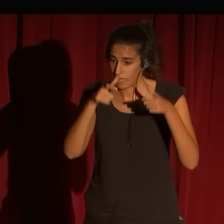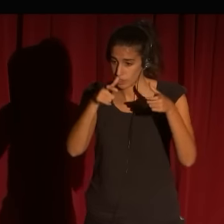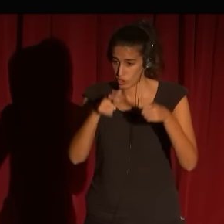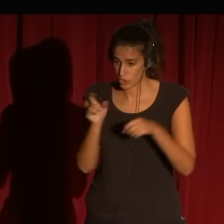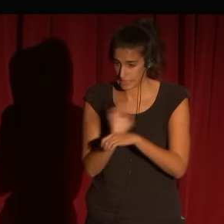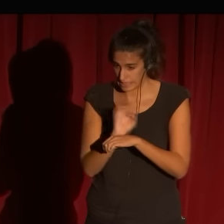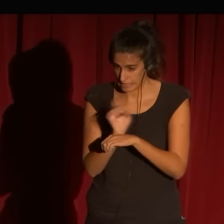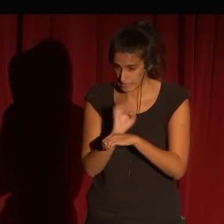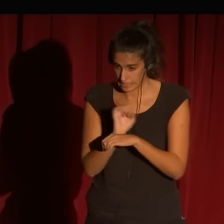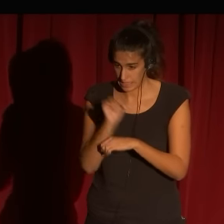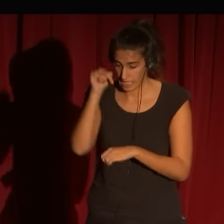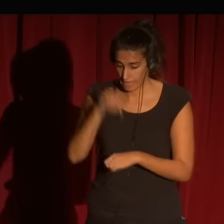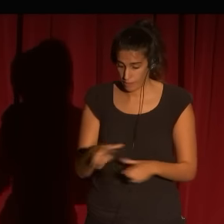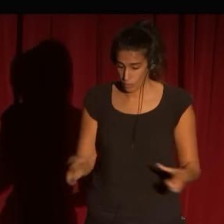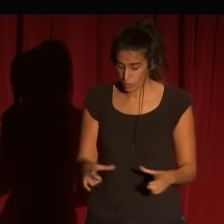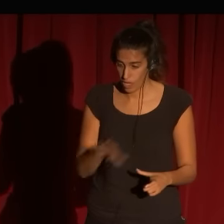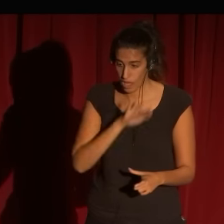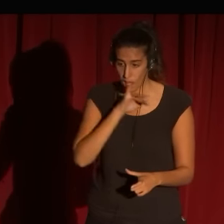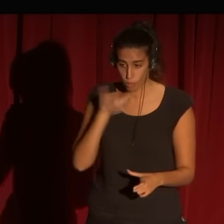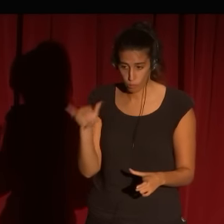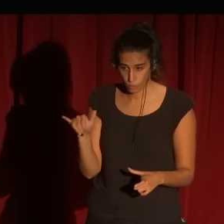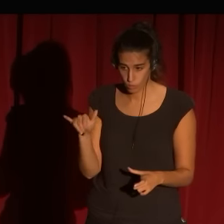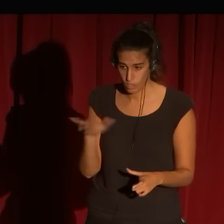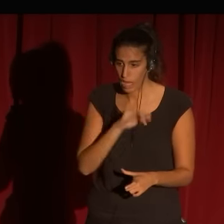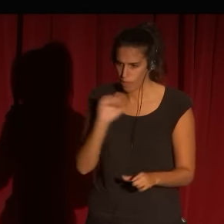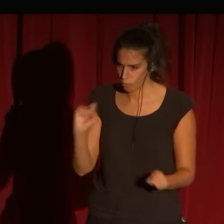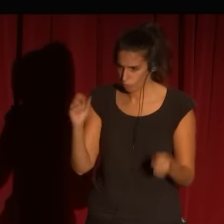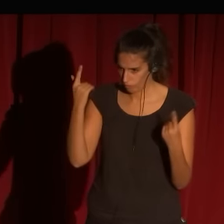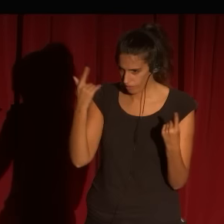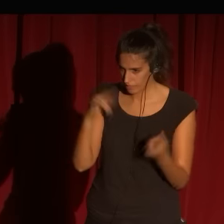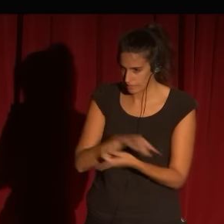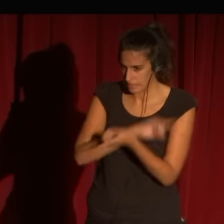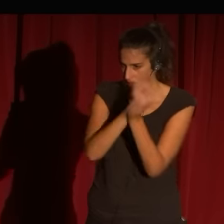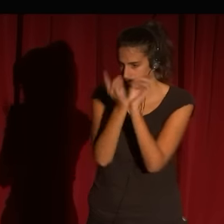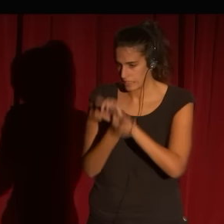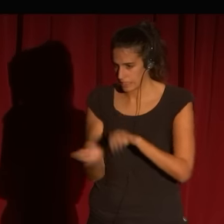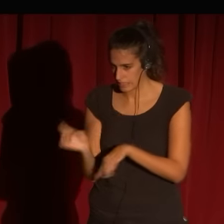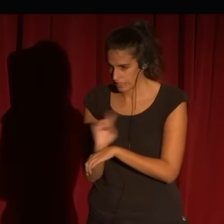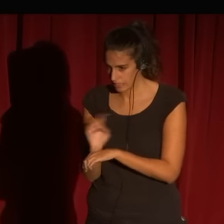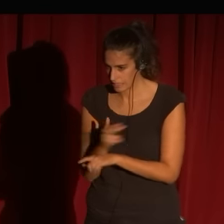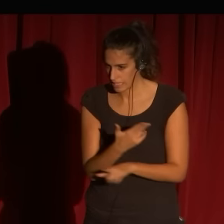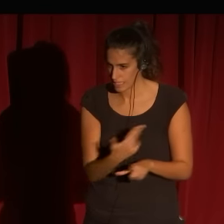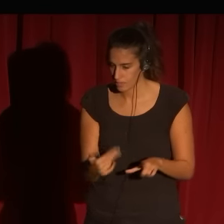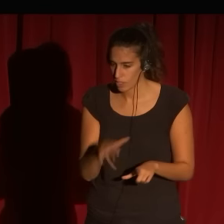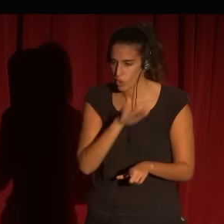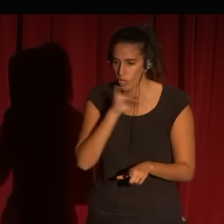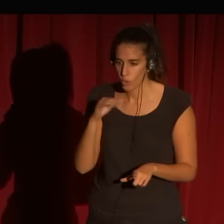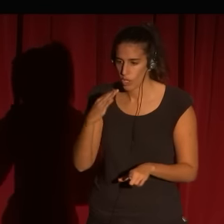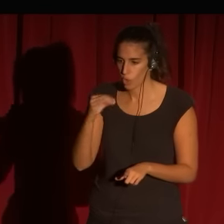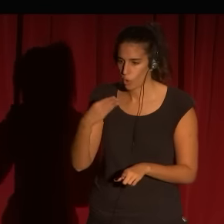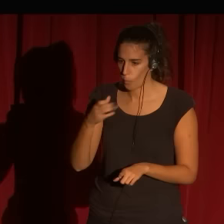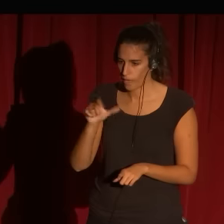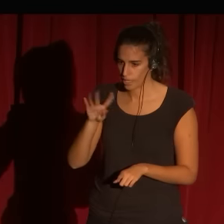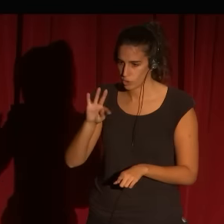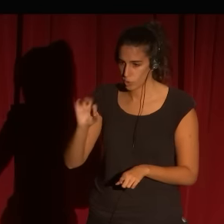debajo un plato de porcelana azul que sería azul originalmente que ahora es gris que se pinta con azul de cobalto Pero sabemos que originalmente